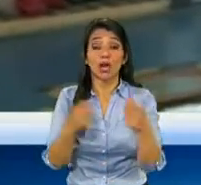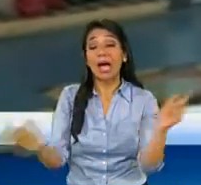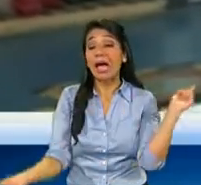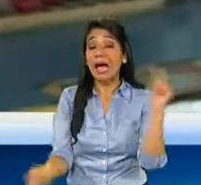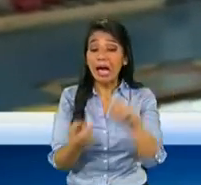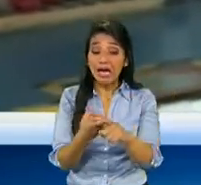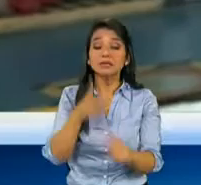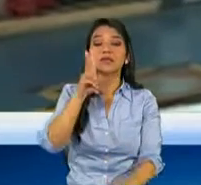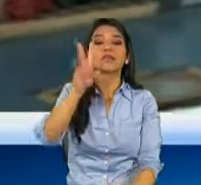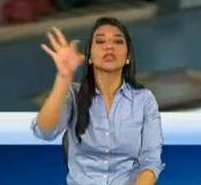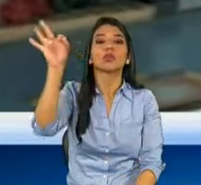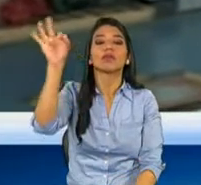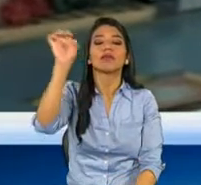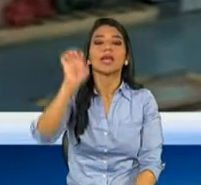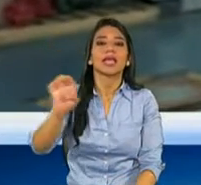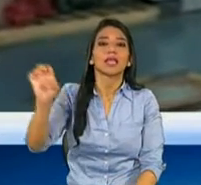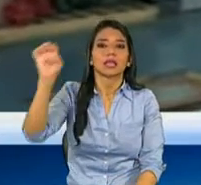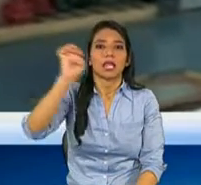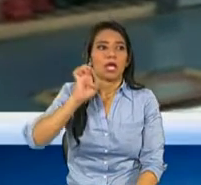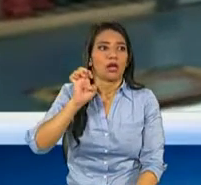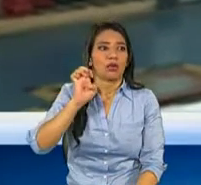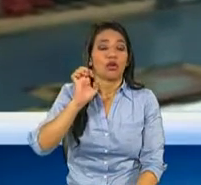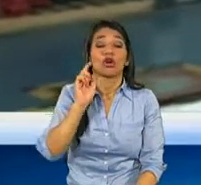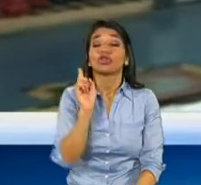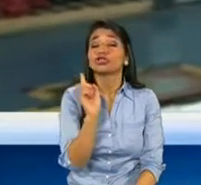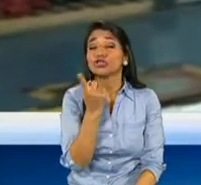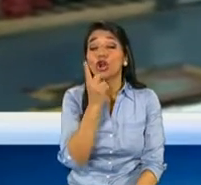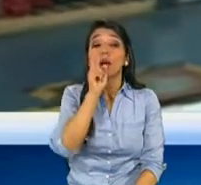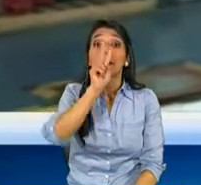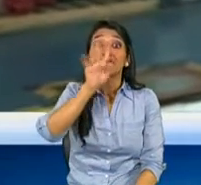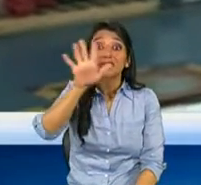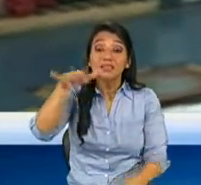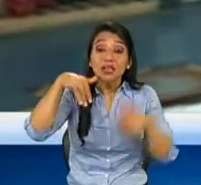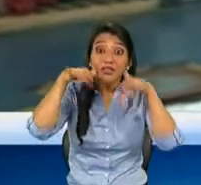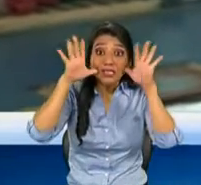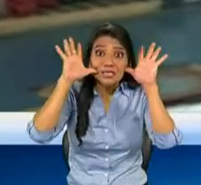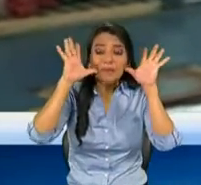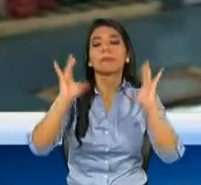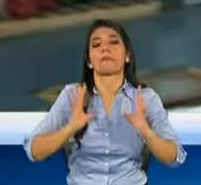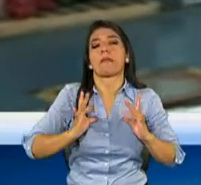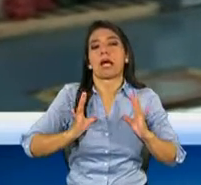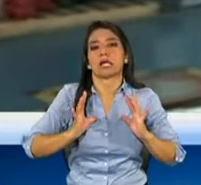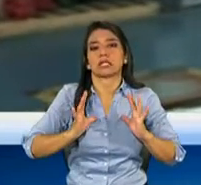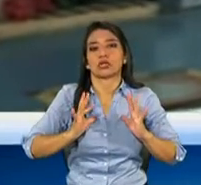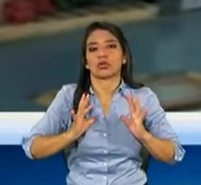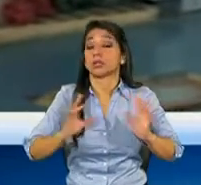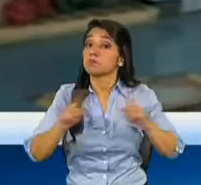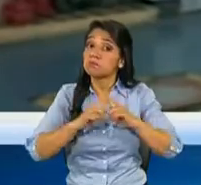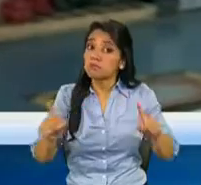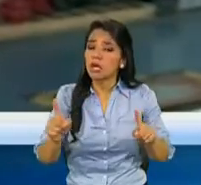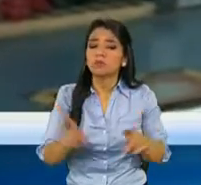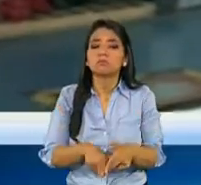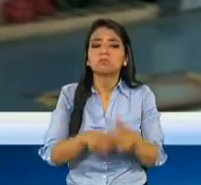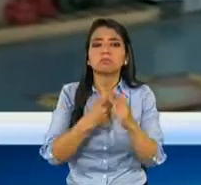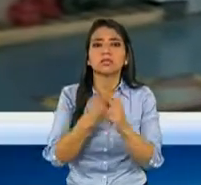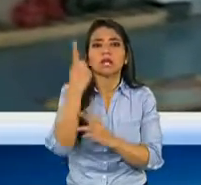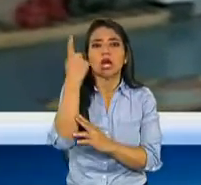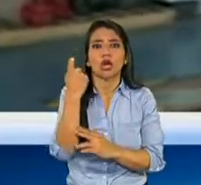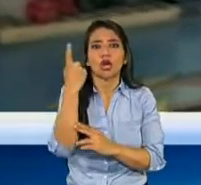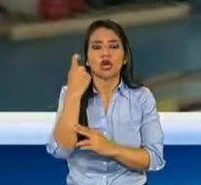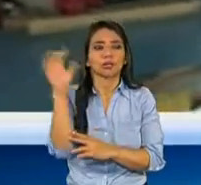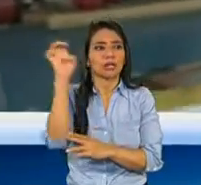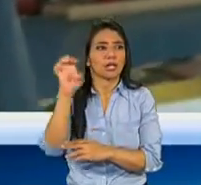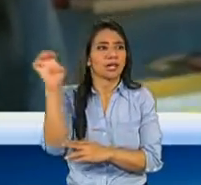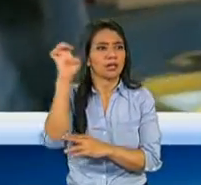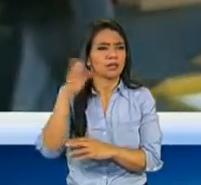29 de enero solo únicamente el 25 de diciembre descansarán y luego retomarán sus actividades el 11 de enero estamos con